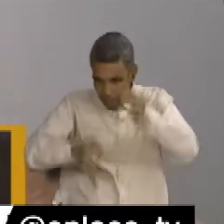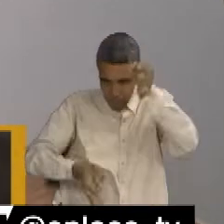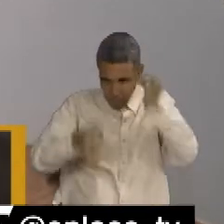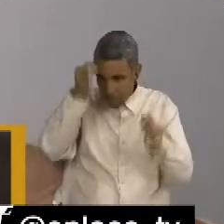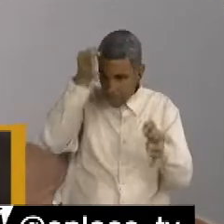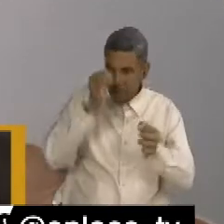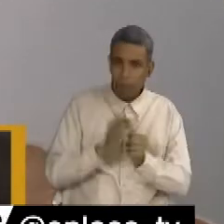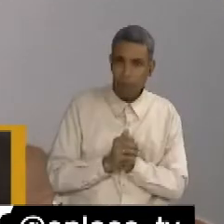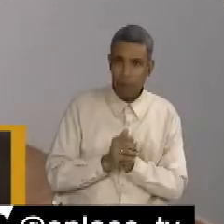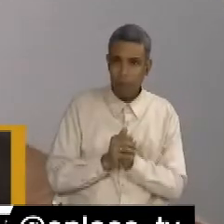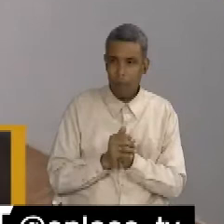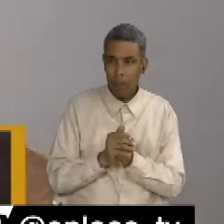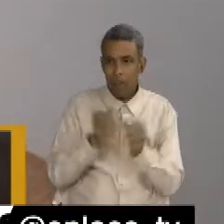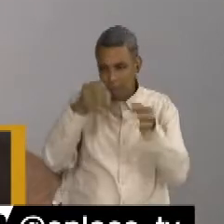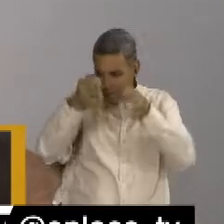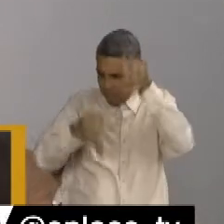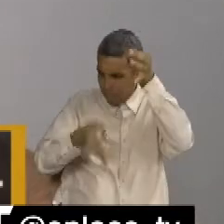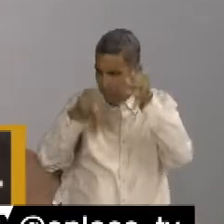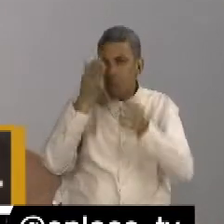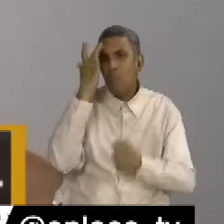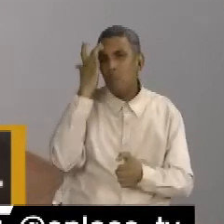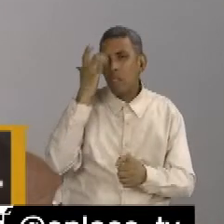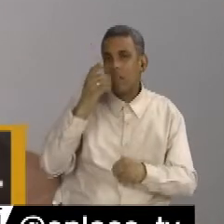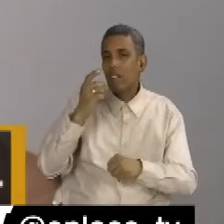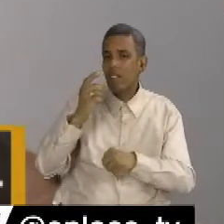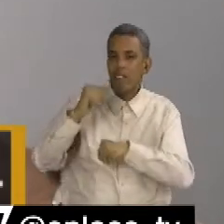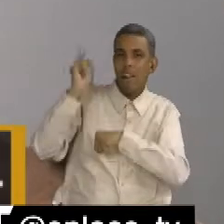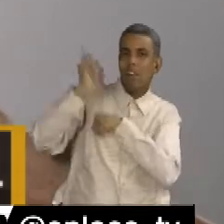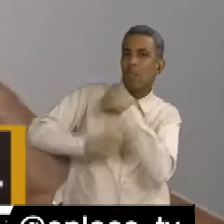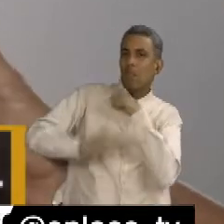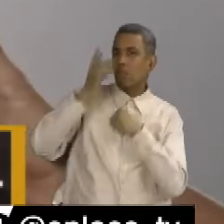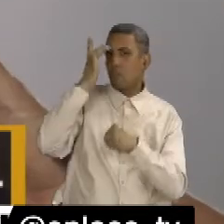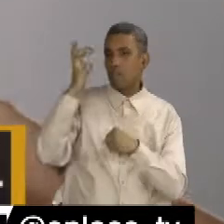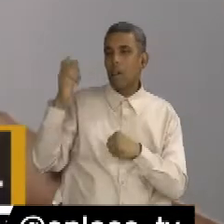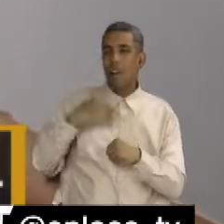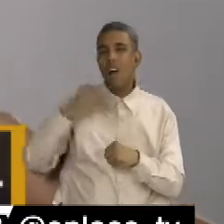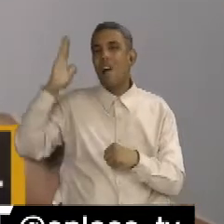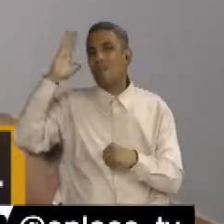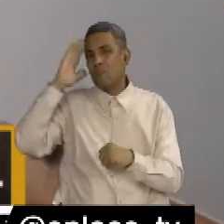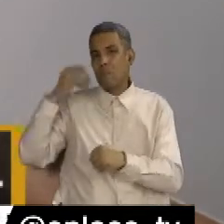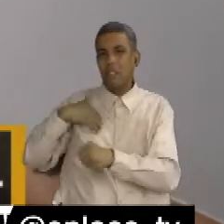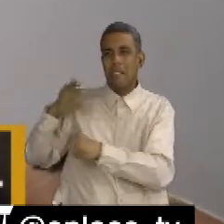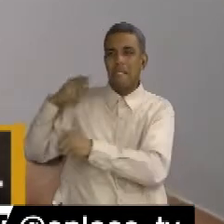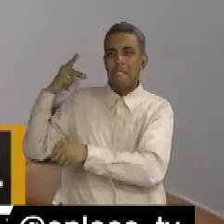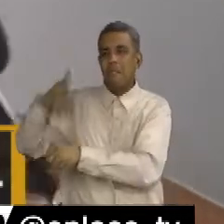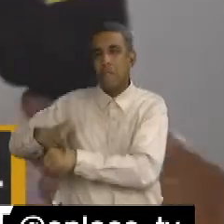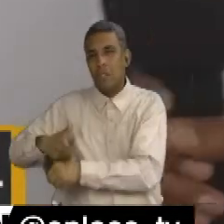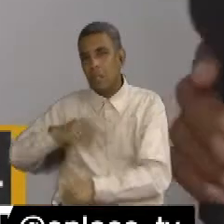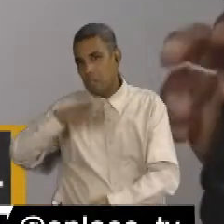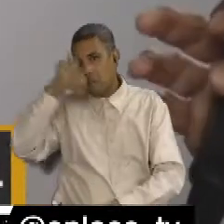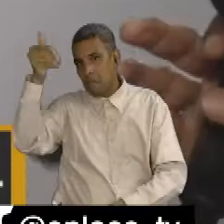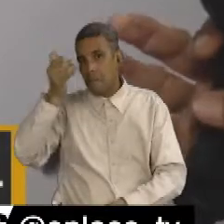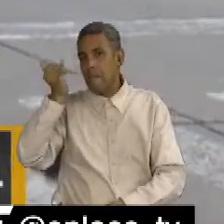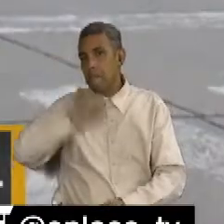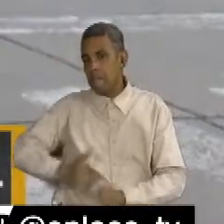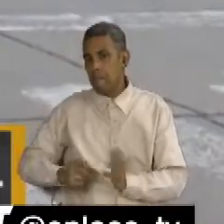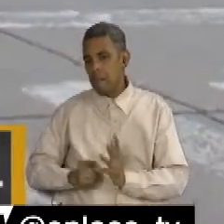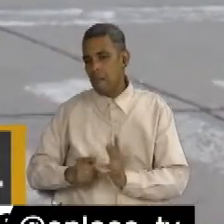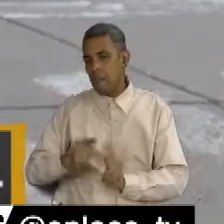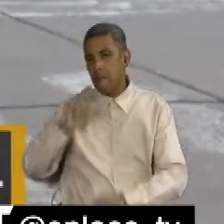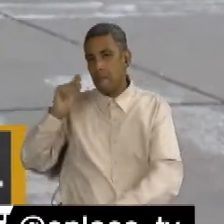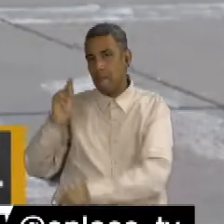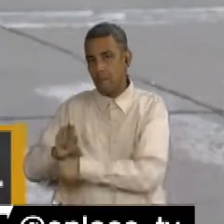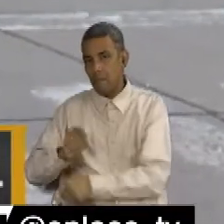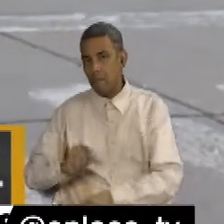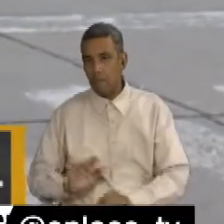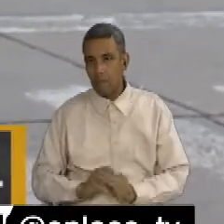inicialmente por ataque a funcionario público. Ya posterior a esto, la autoridad judicial le imputará otros cargos. El agente de policía herido se encuentra